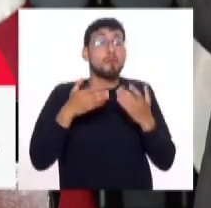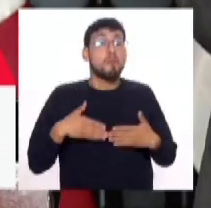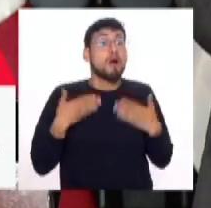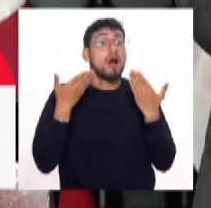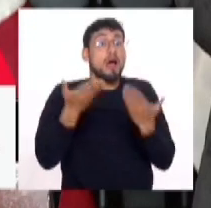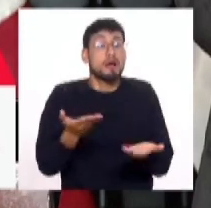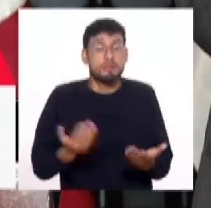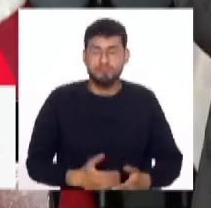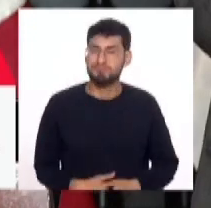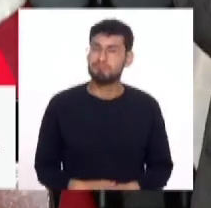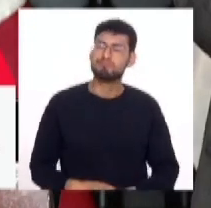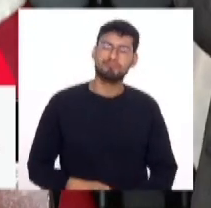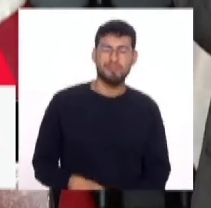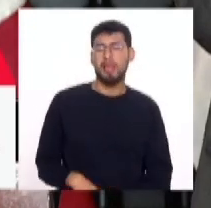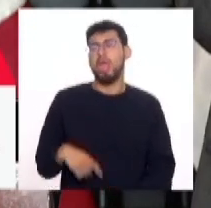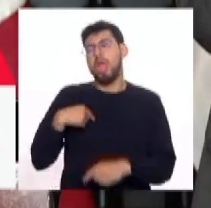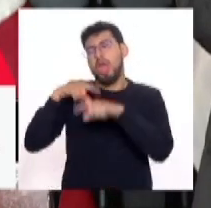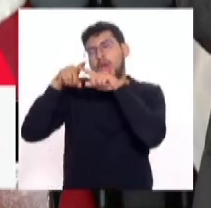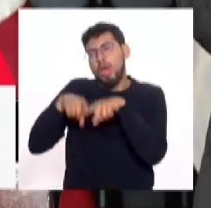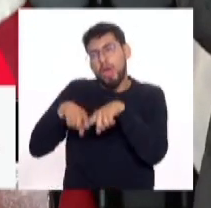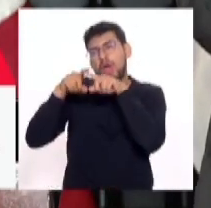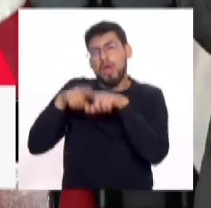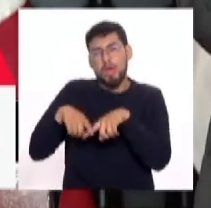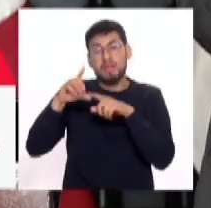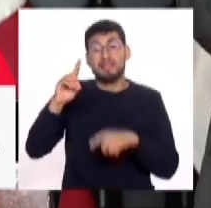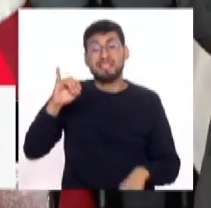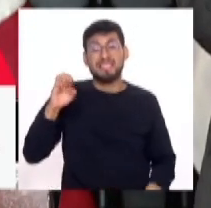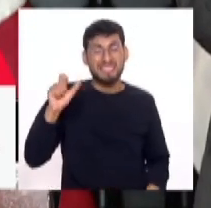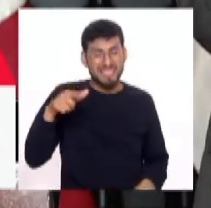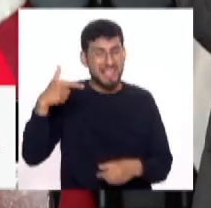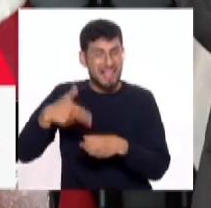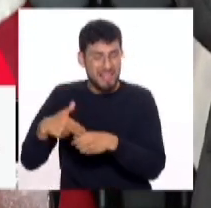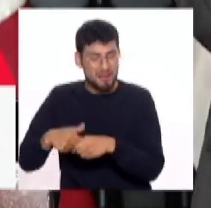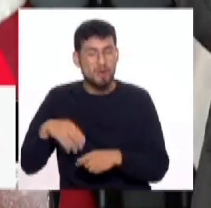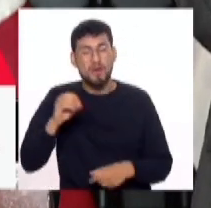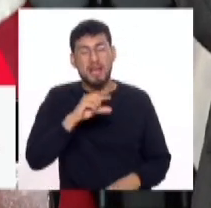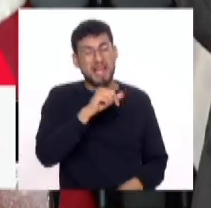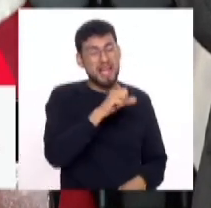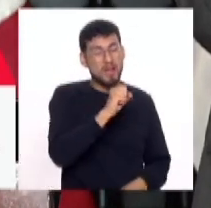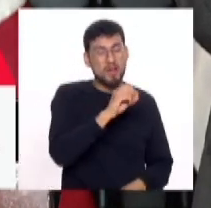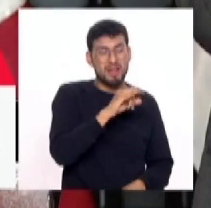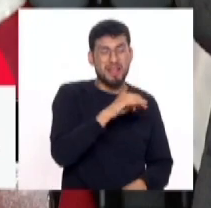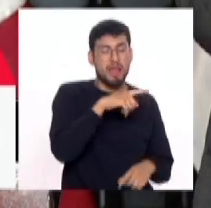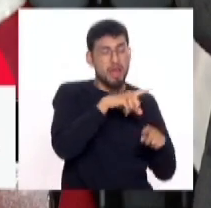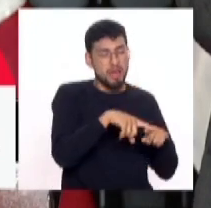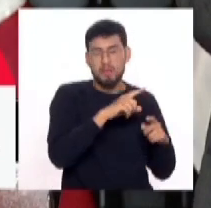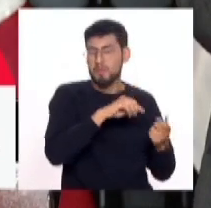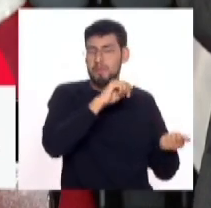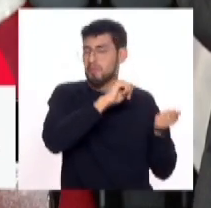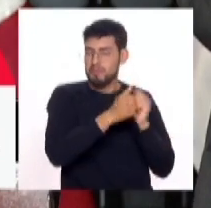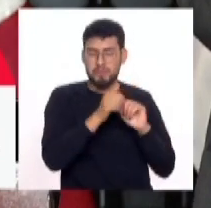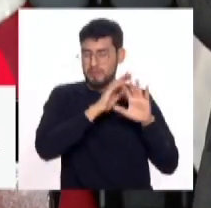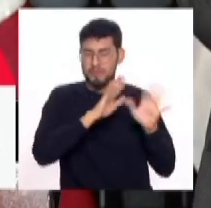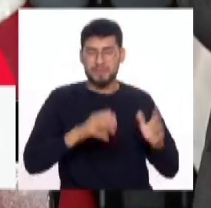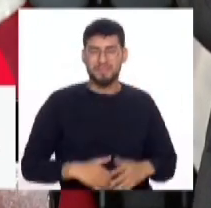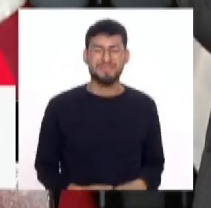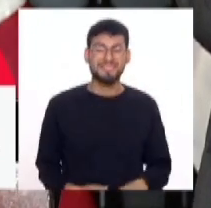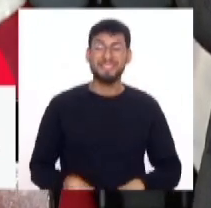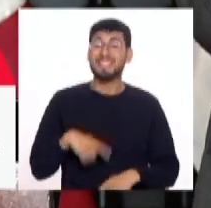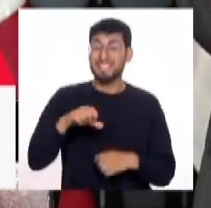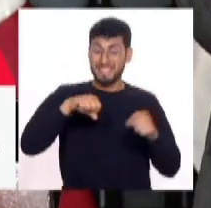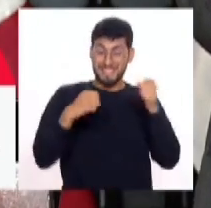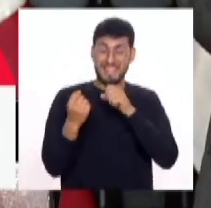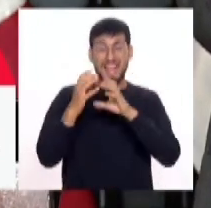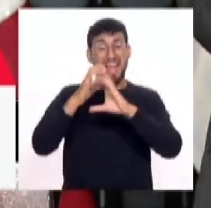permita reducir la dependencia del diésel o las gasolinas. Con ello, los automóviles, buses